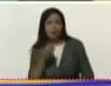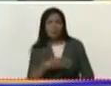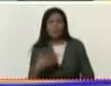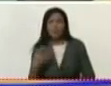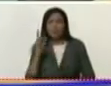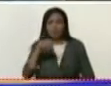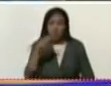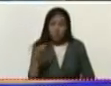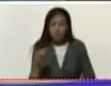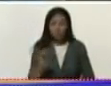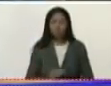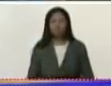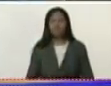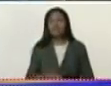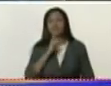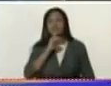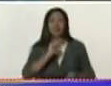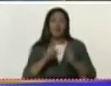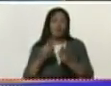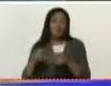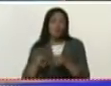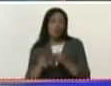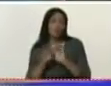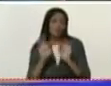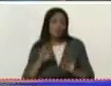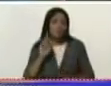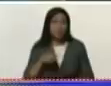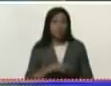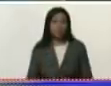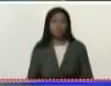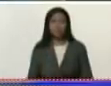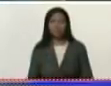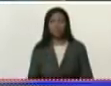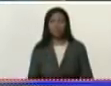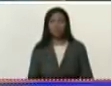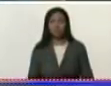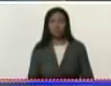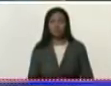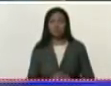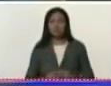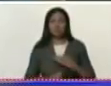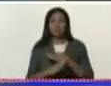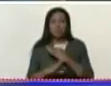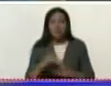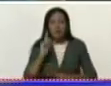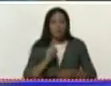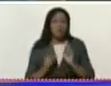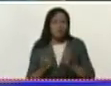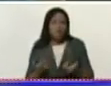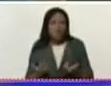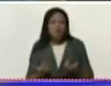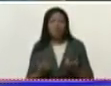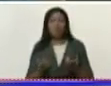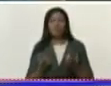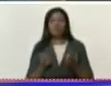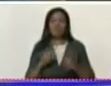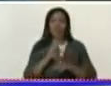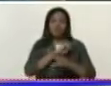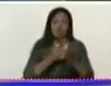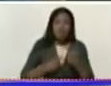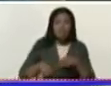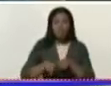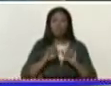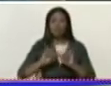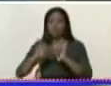Y con las dificultades del caso, con las limitaciones del caso y con las fortalezas